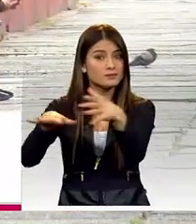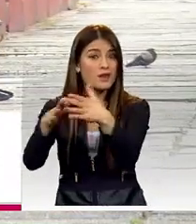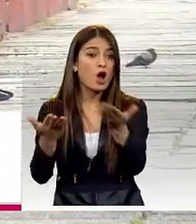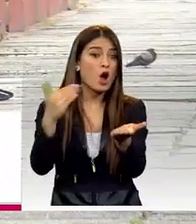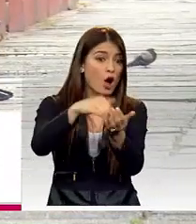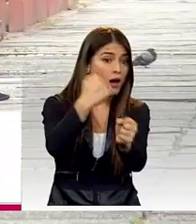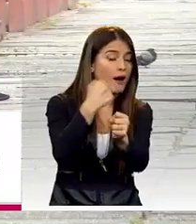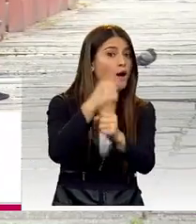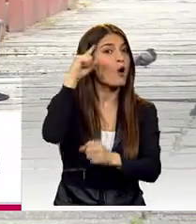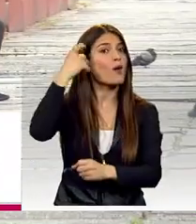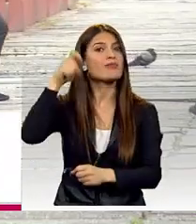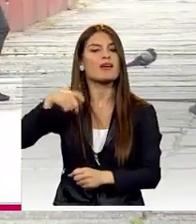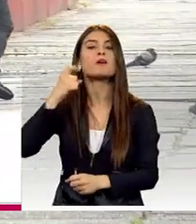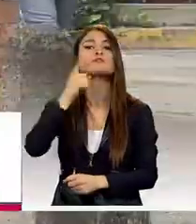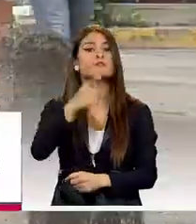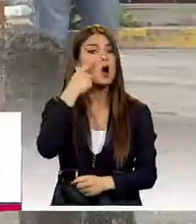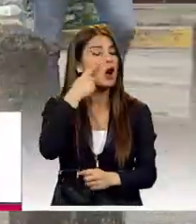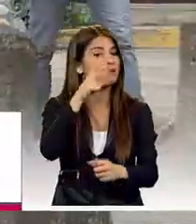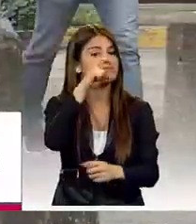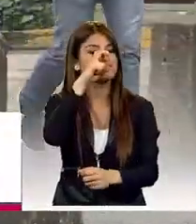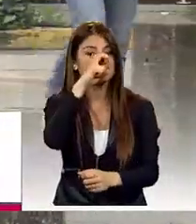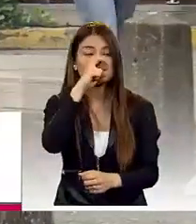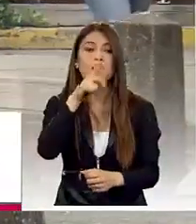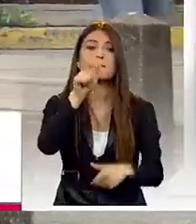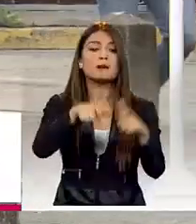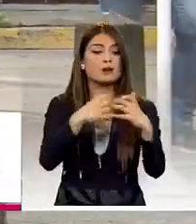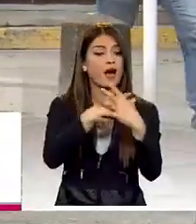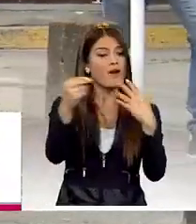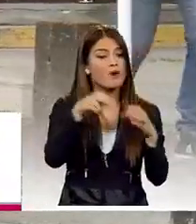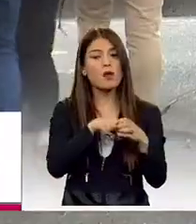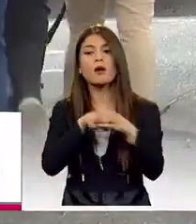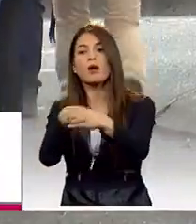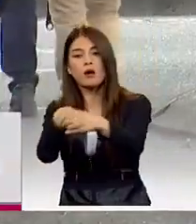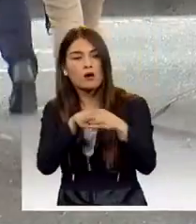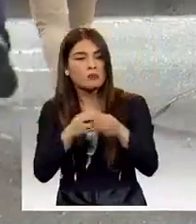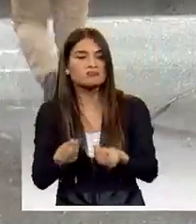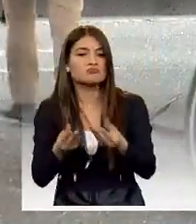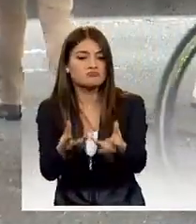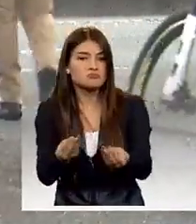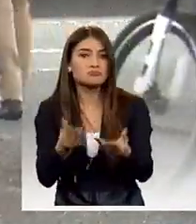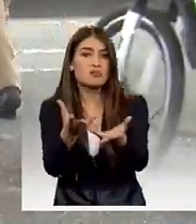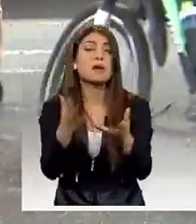brindar garantías en el transporte de los empleados con distancia social de 2 metros.